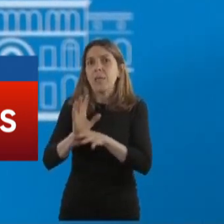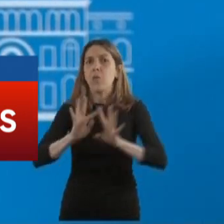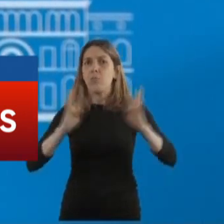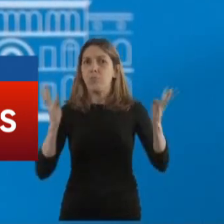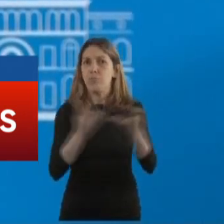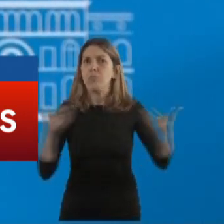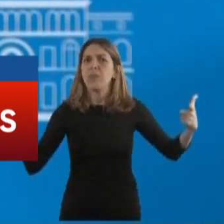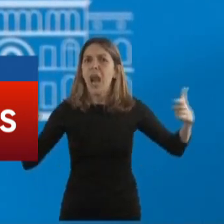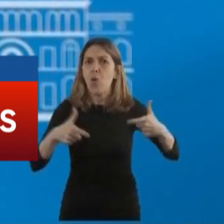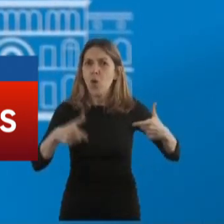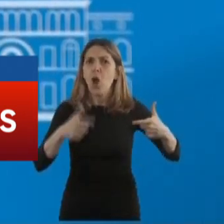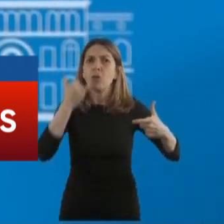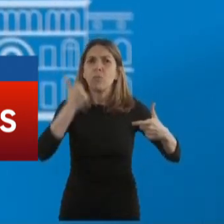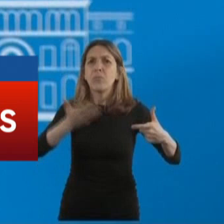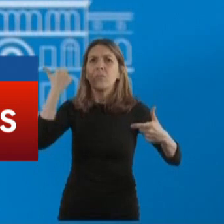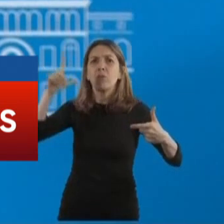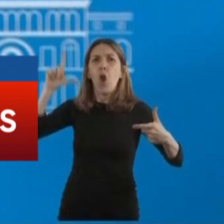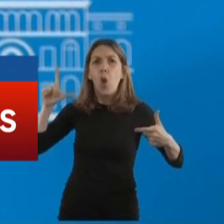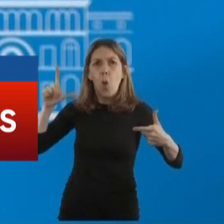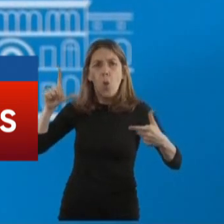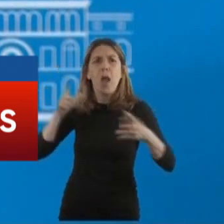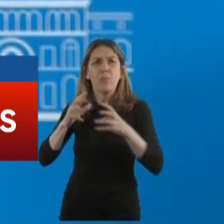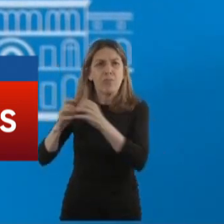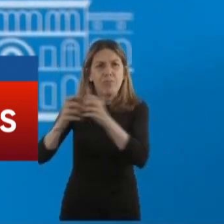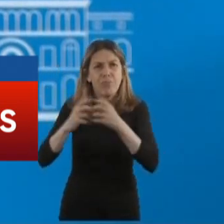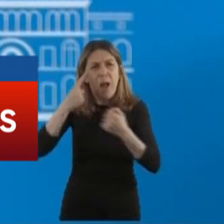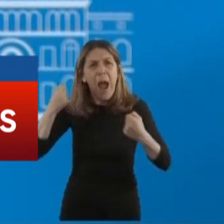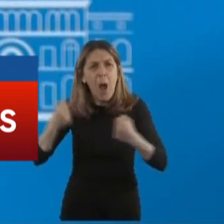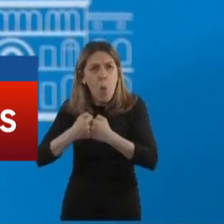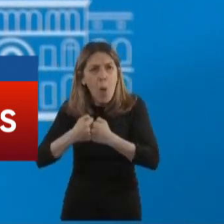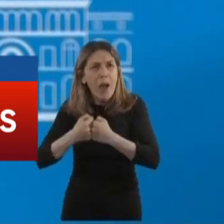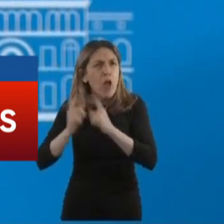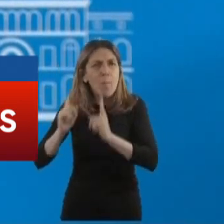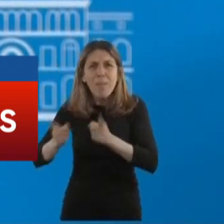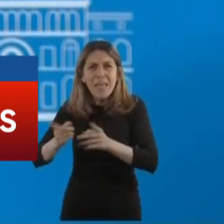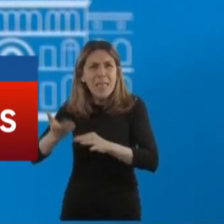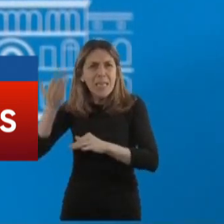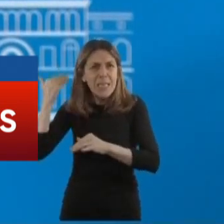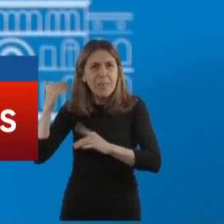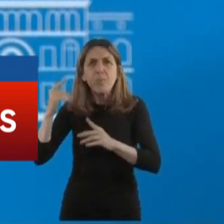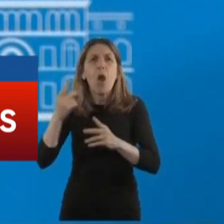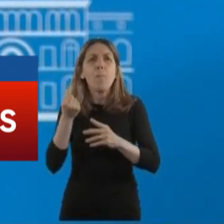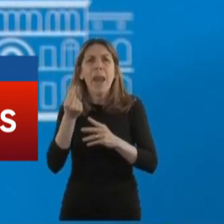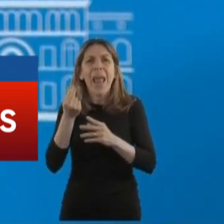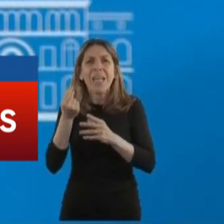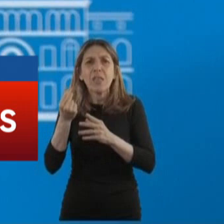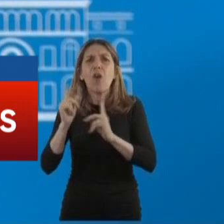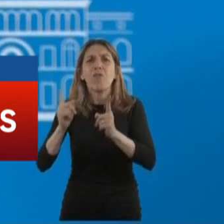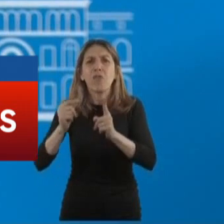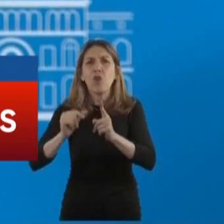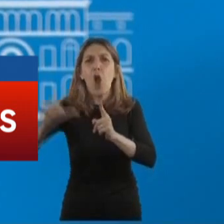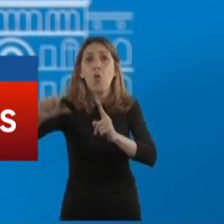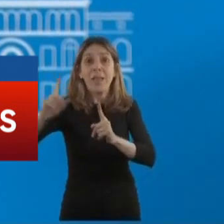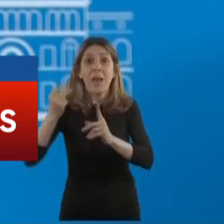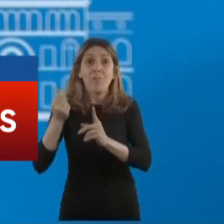similar a la que se tuvo lugar el lunes, se consensuó el mismo acuerdo, se sostuvieron los precios como una